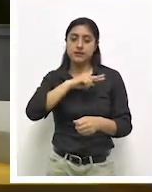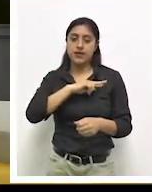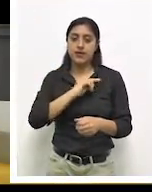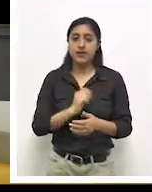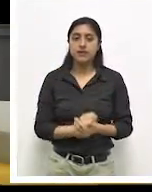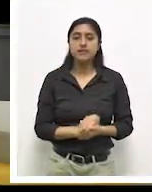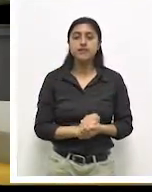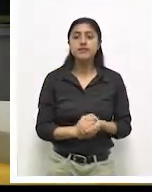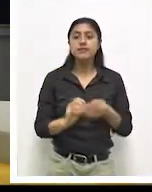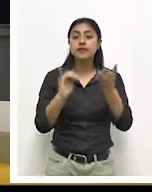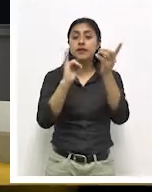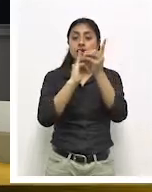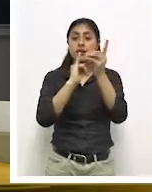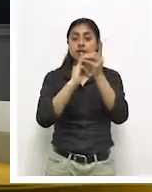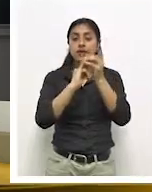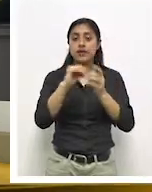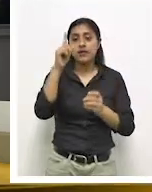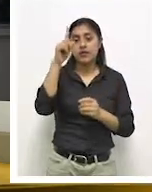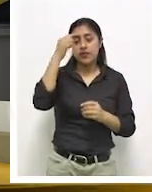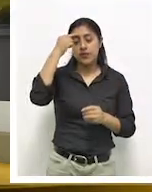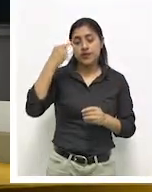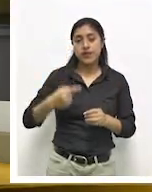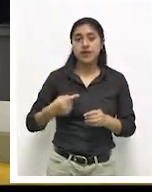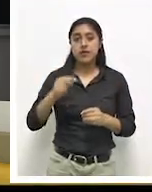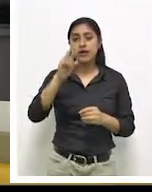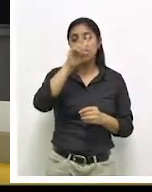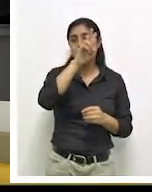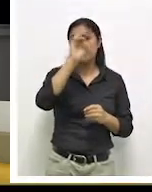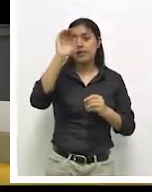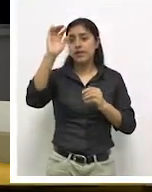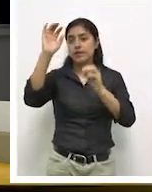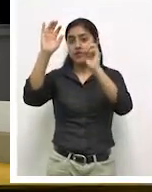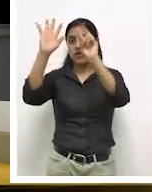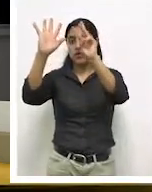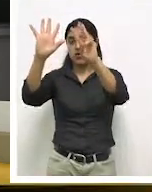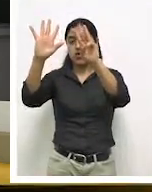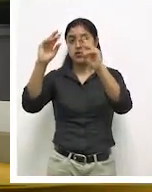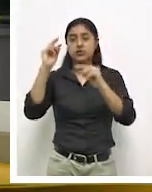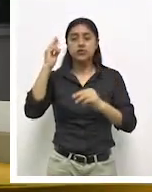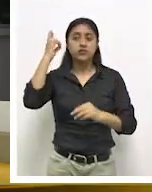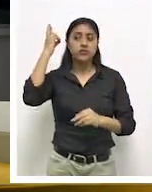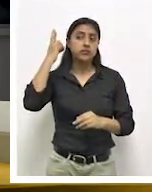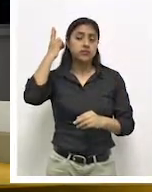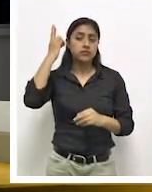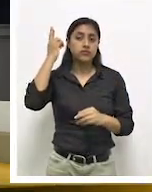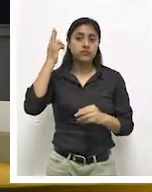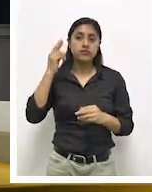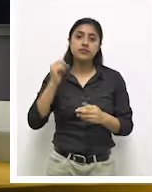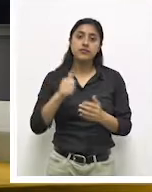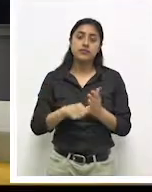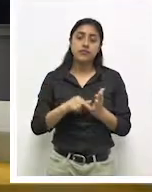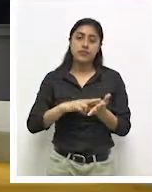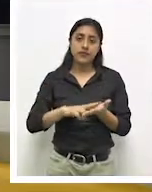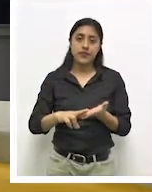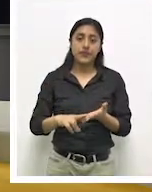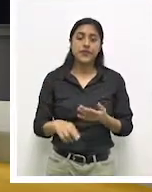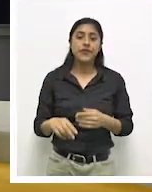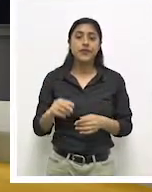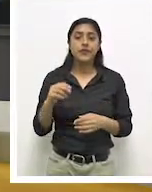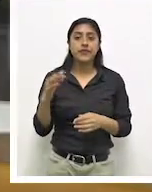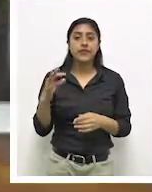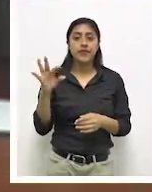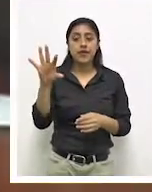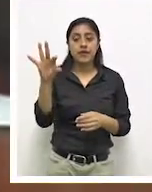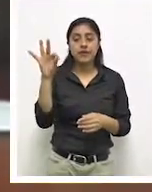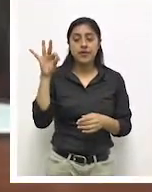DPI en un día fue el tema de la emisión número 28 del programa RENAP Radio, cuya invitada especial fue la licenciada